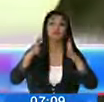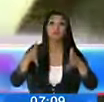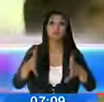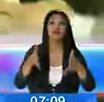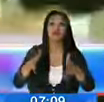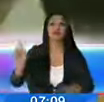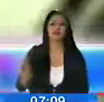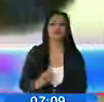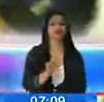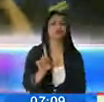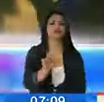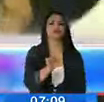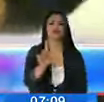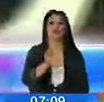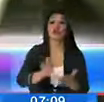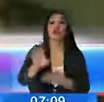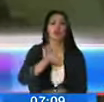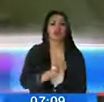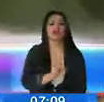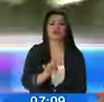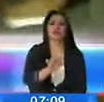hizo presente en el colegio.